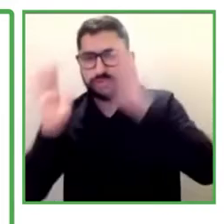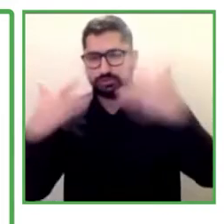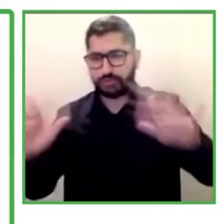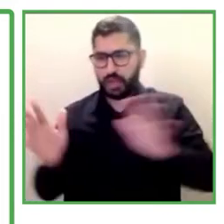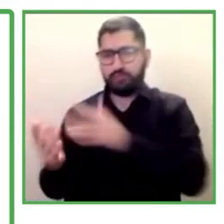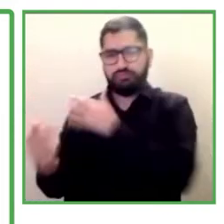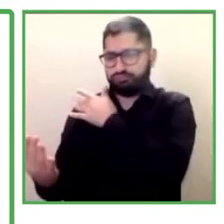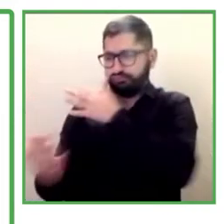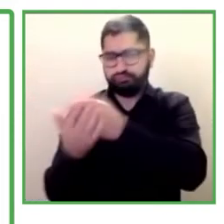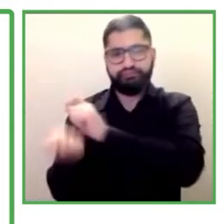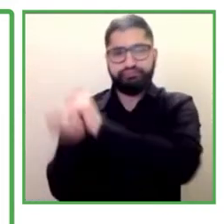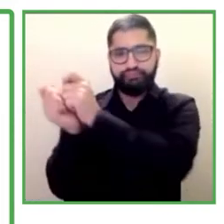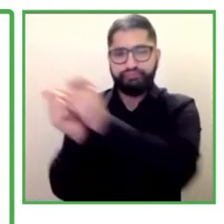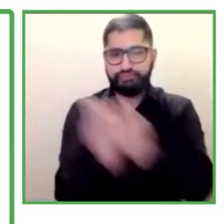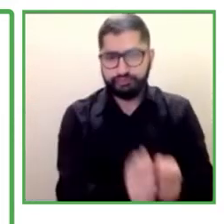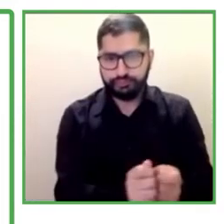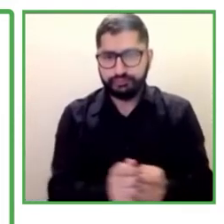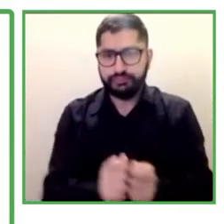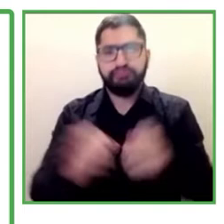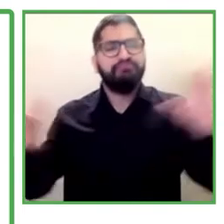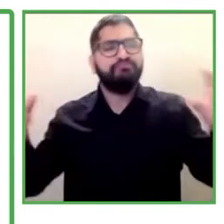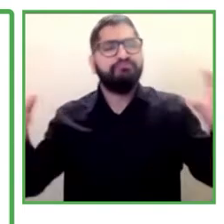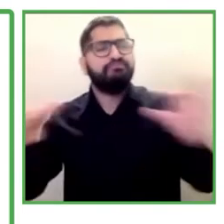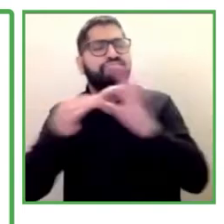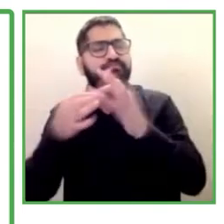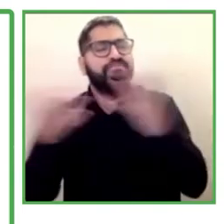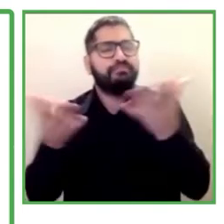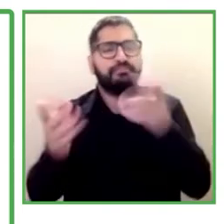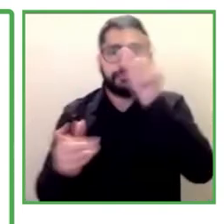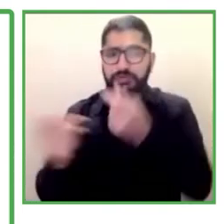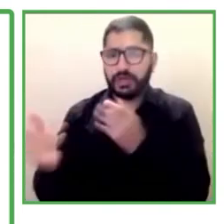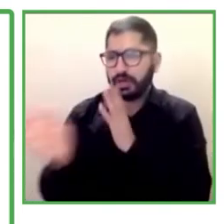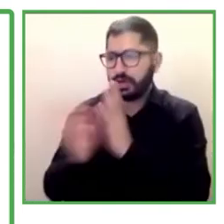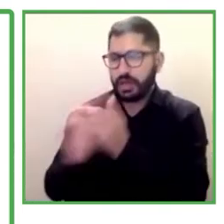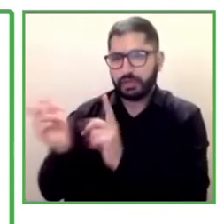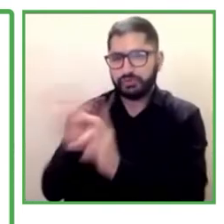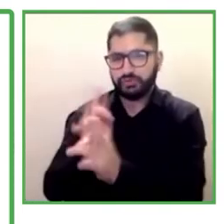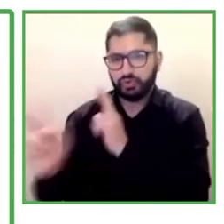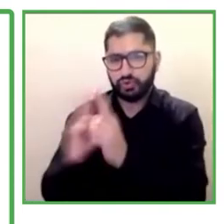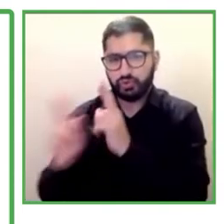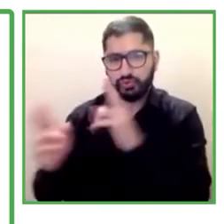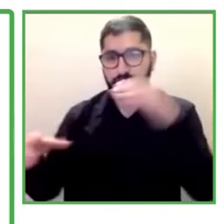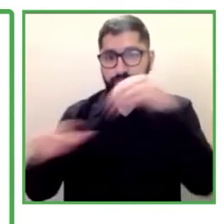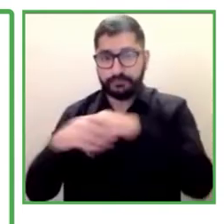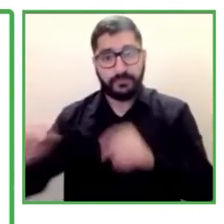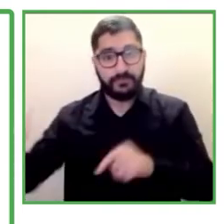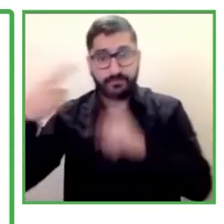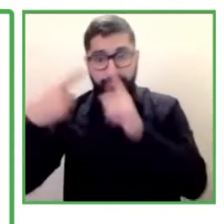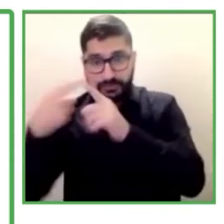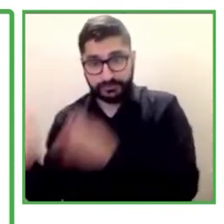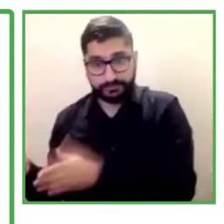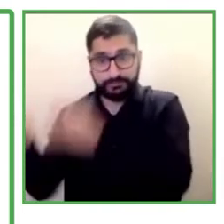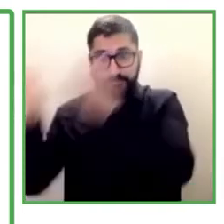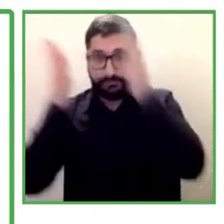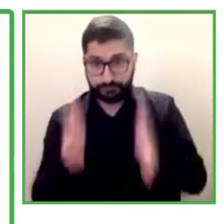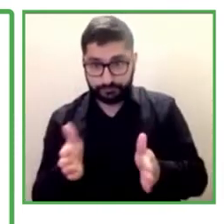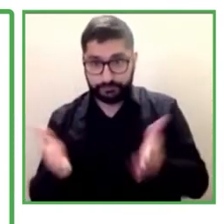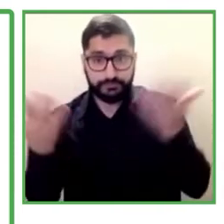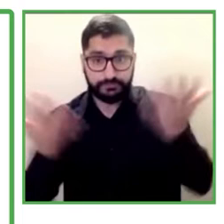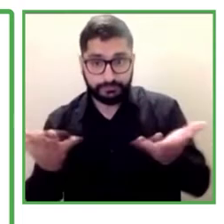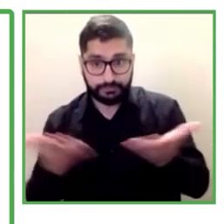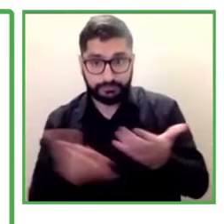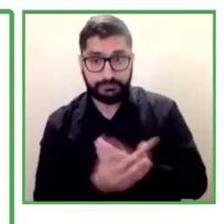relación a las etapas. En la primera etapa, lo más relevante, el hito más relevante fue constituir la gobernanza